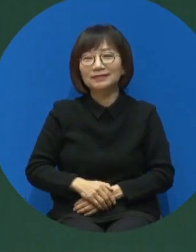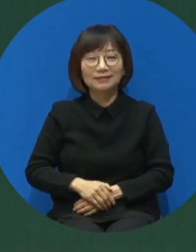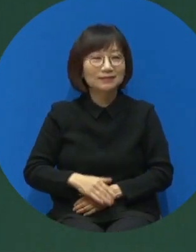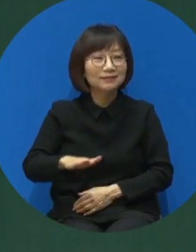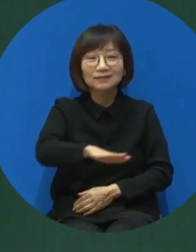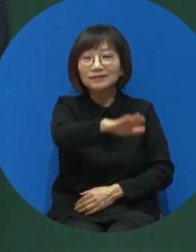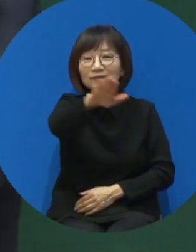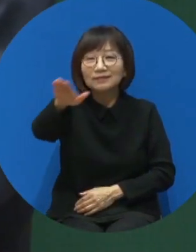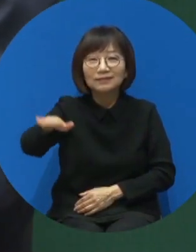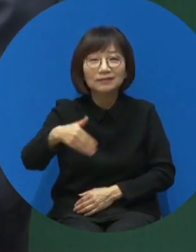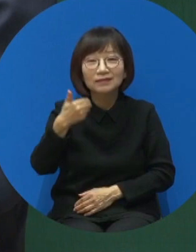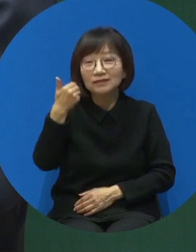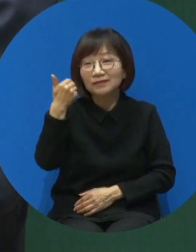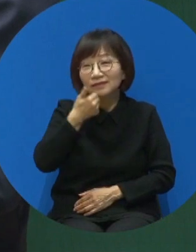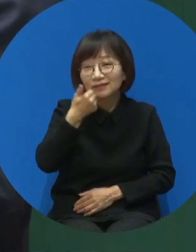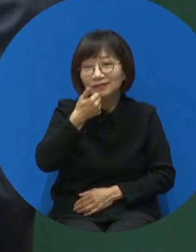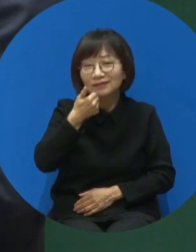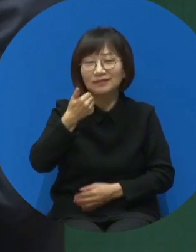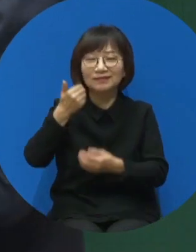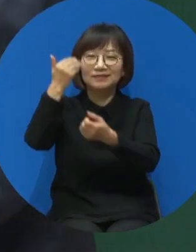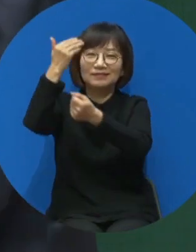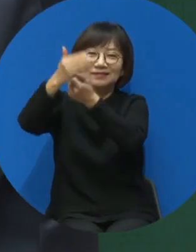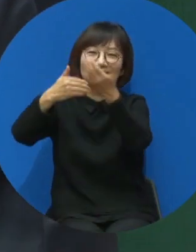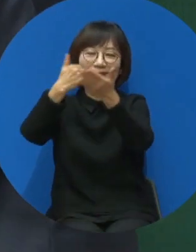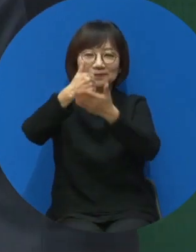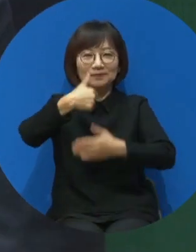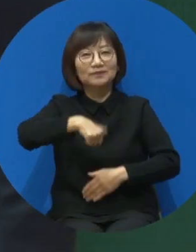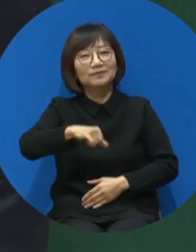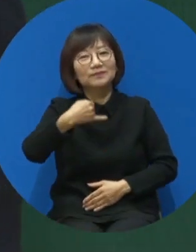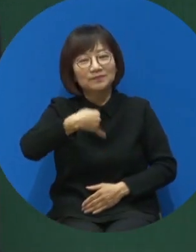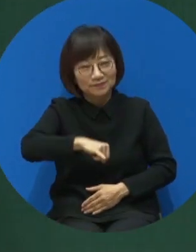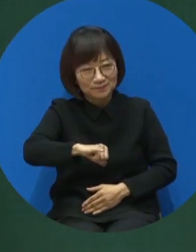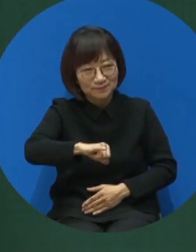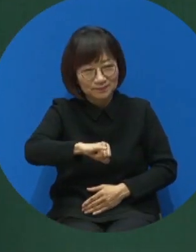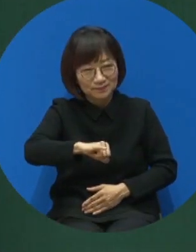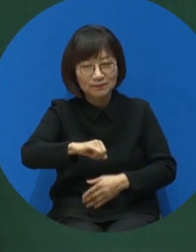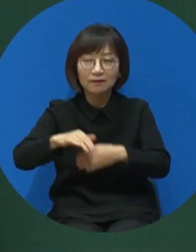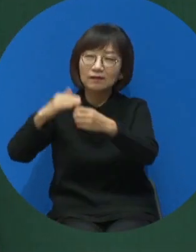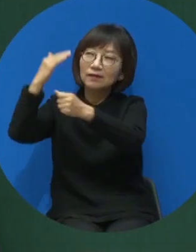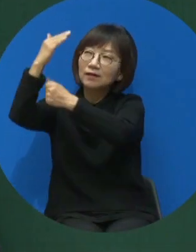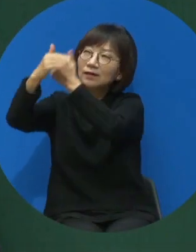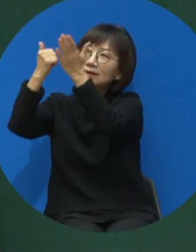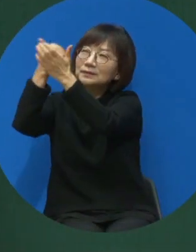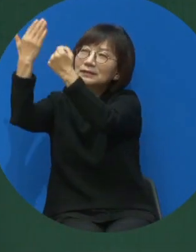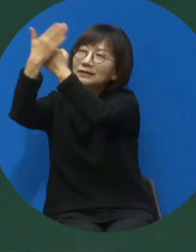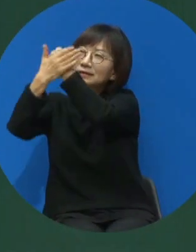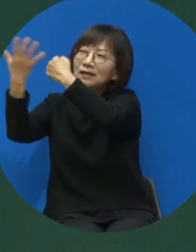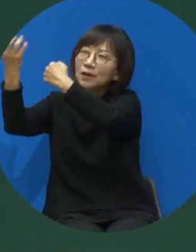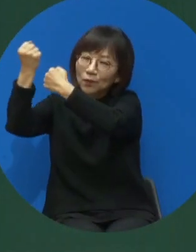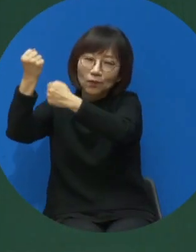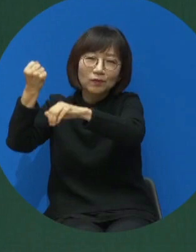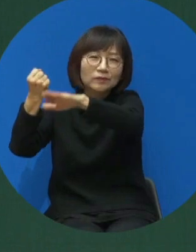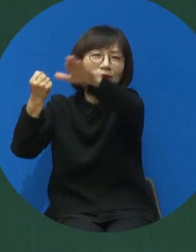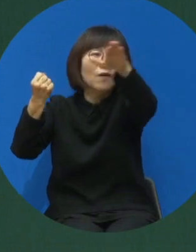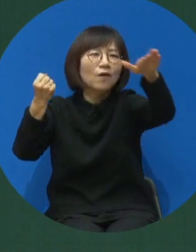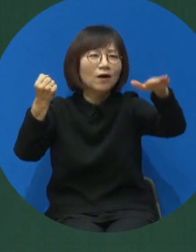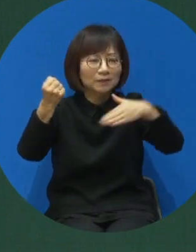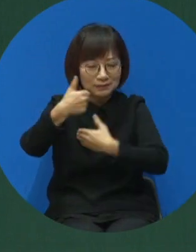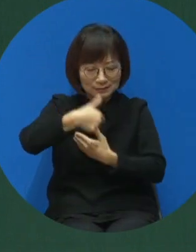chavanel es porque ustedes son hijos de dios y esto nos lo dio por gracia